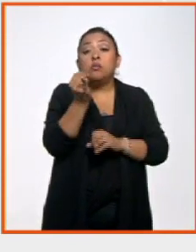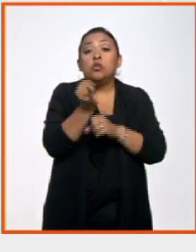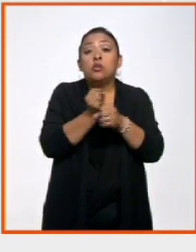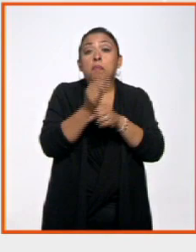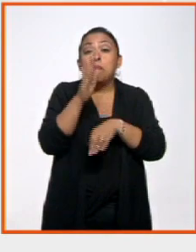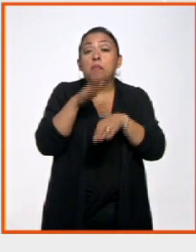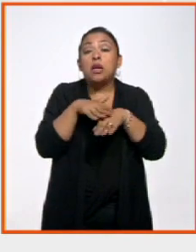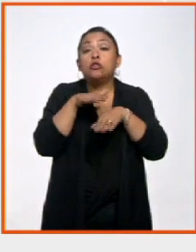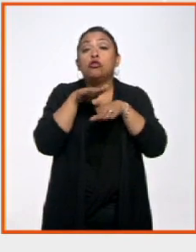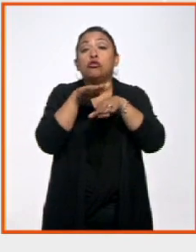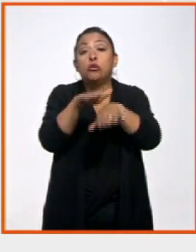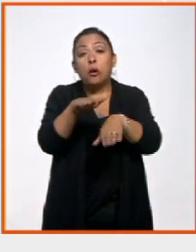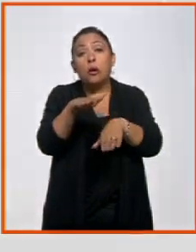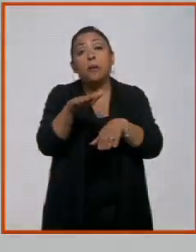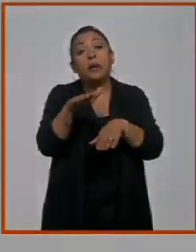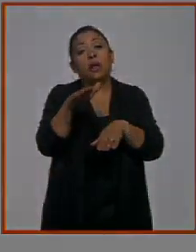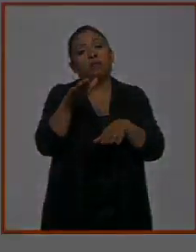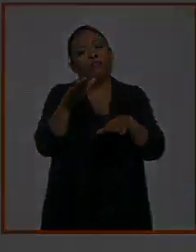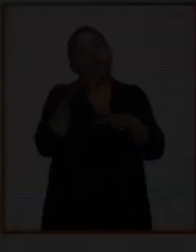investigación basada en principios éticos